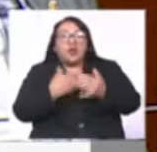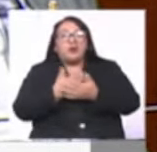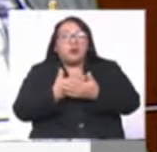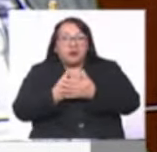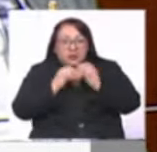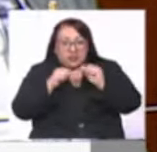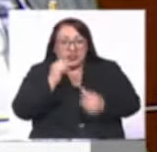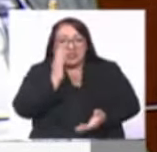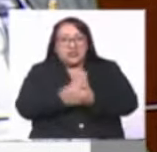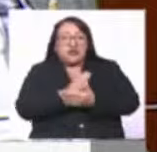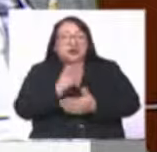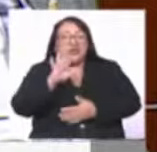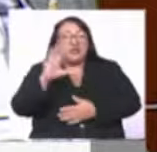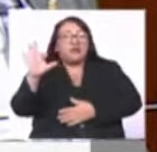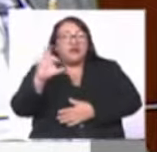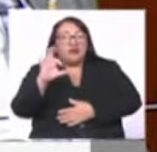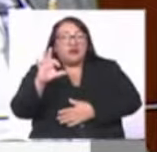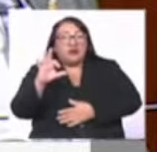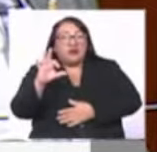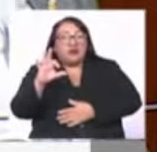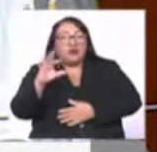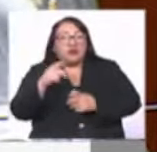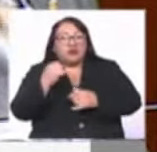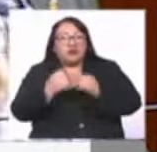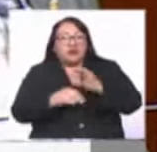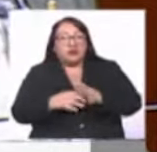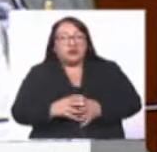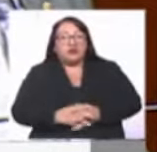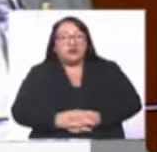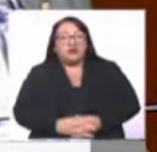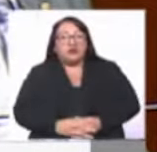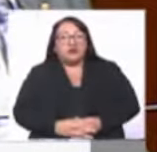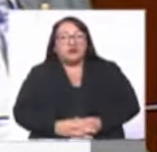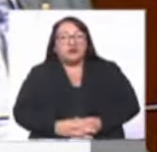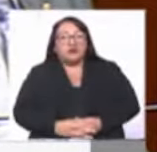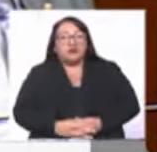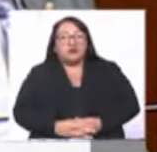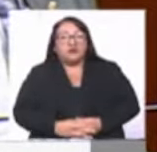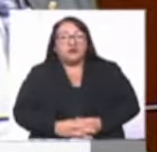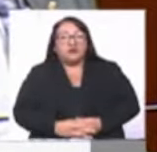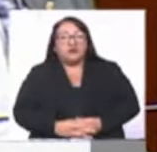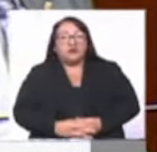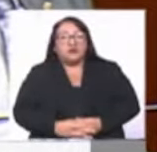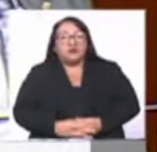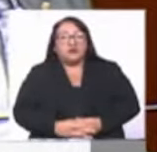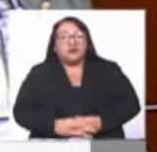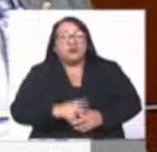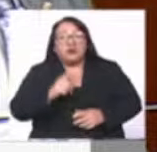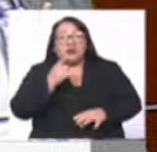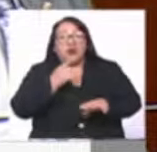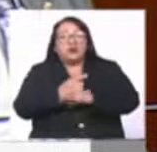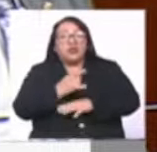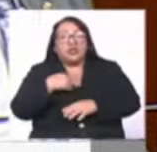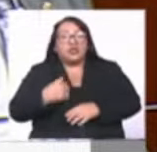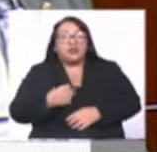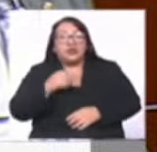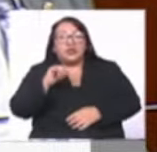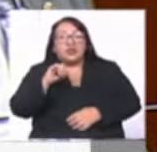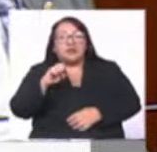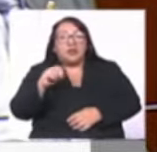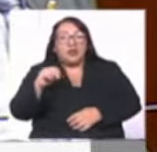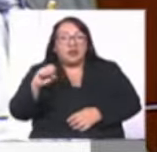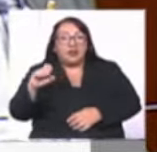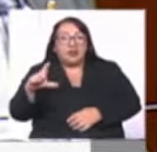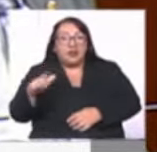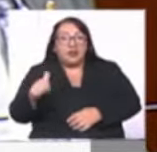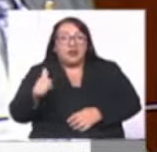sanción el 5 de febrero concluyendo lo siguiente primero acusar a la señora Imelda Julia tumialán